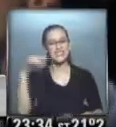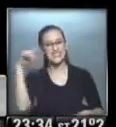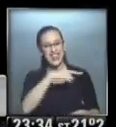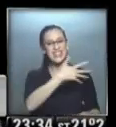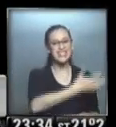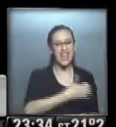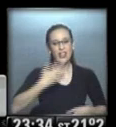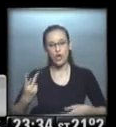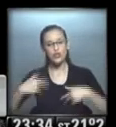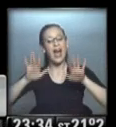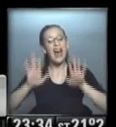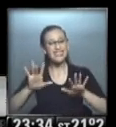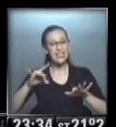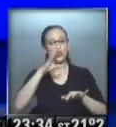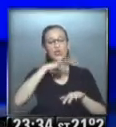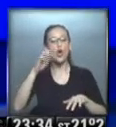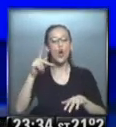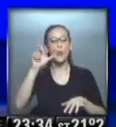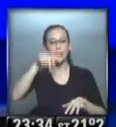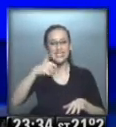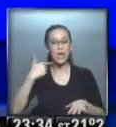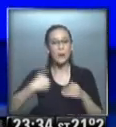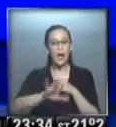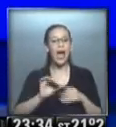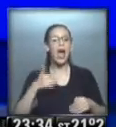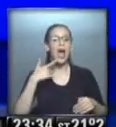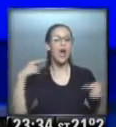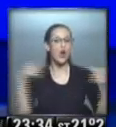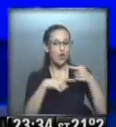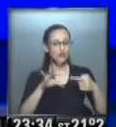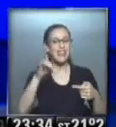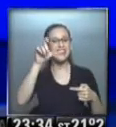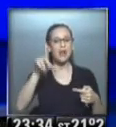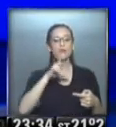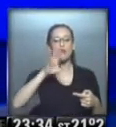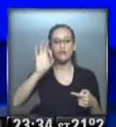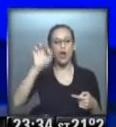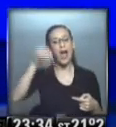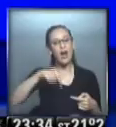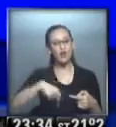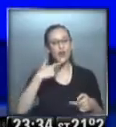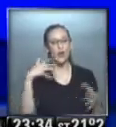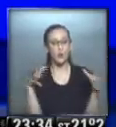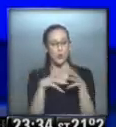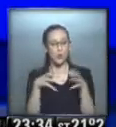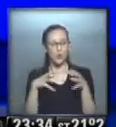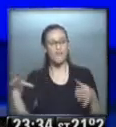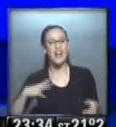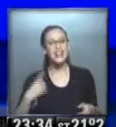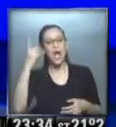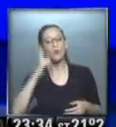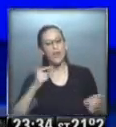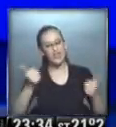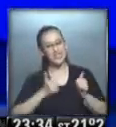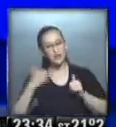De esta manera, Novak Djokovic va a ser el rival que va a tener Juan Martín del Potro en este torneo de maestros, que todavía le queda un día más de descanso.